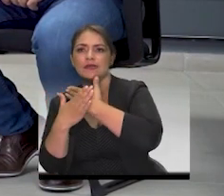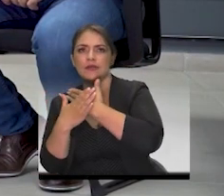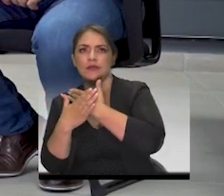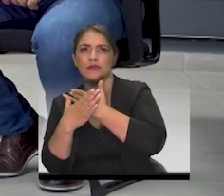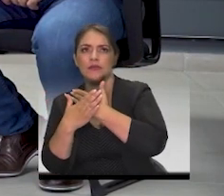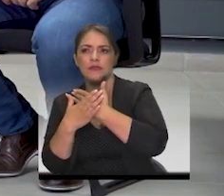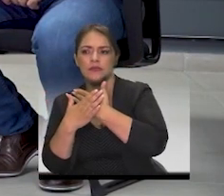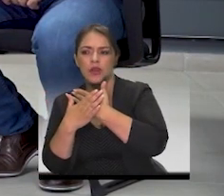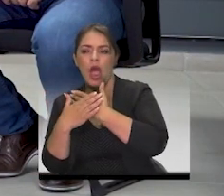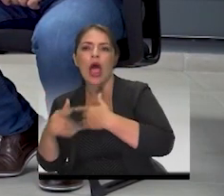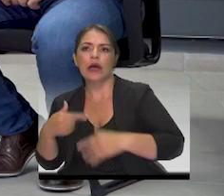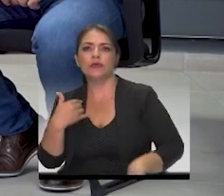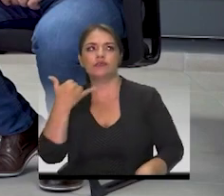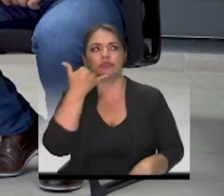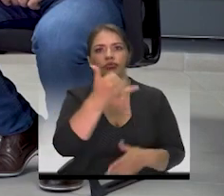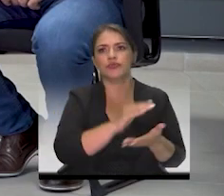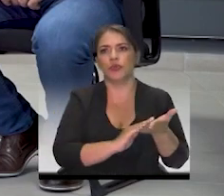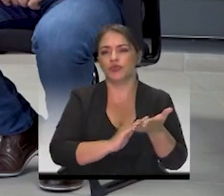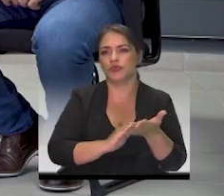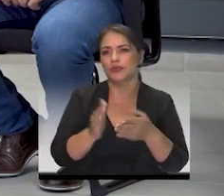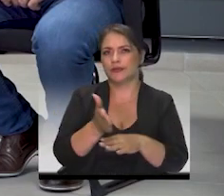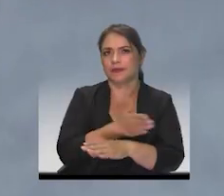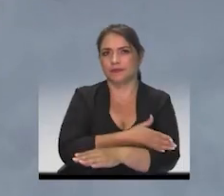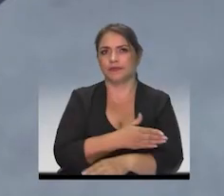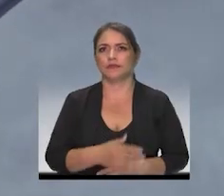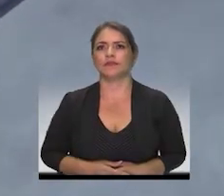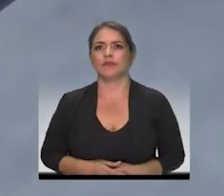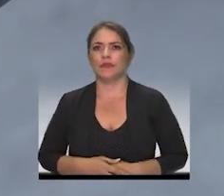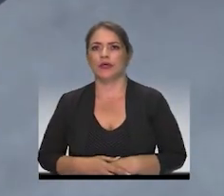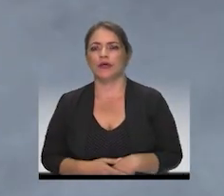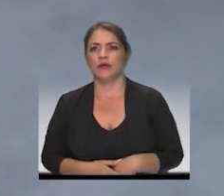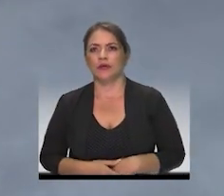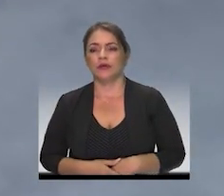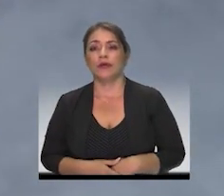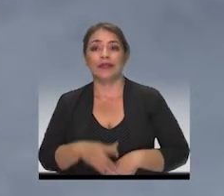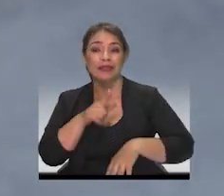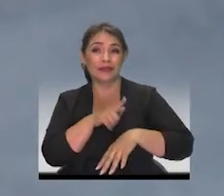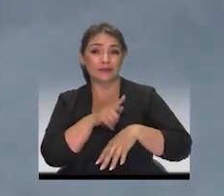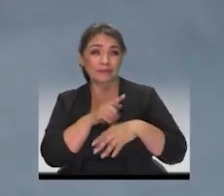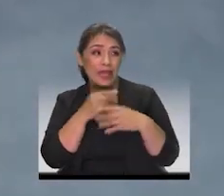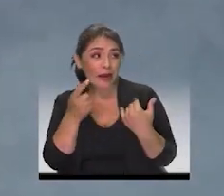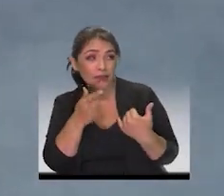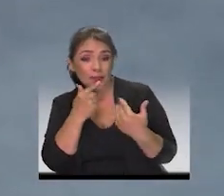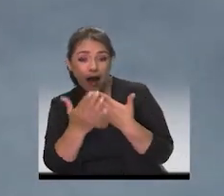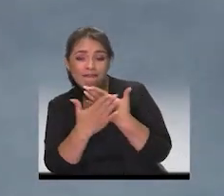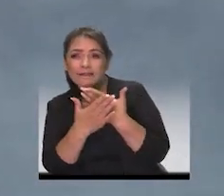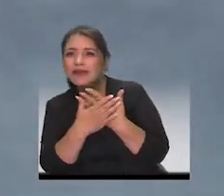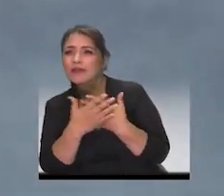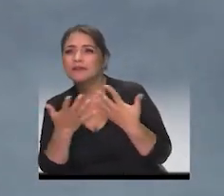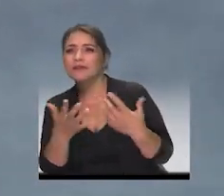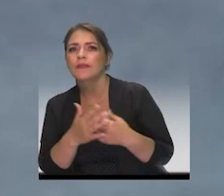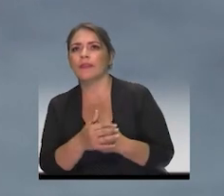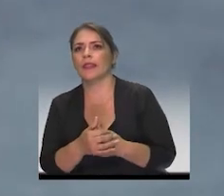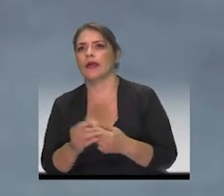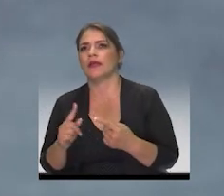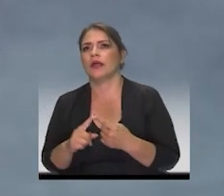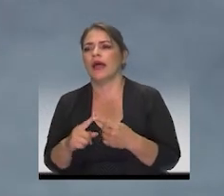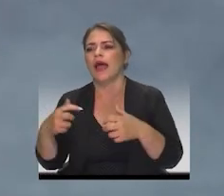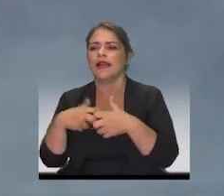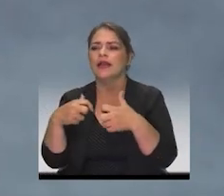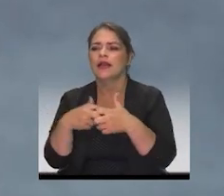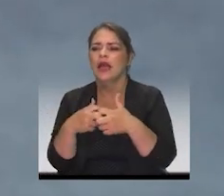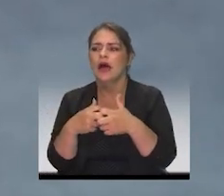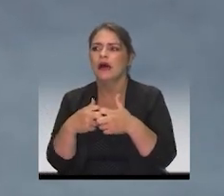voy a solucionar esa alarma. También en tiempo real me va a mostrar en el día cuánta energía